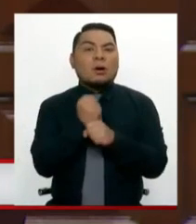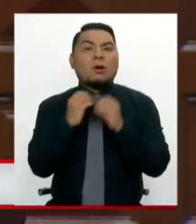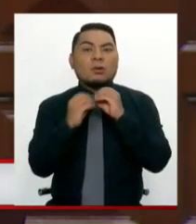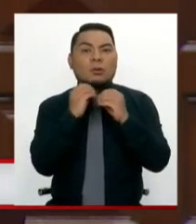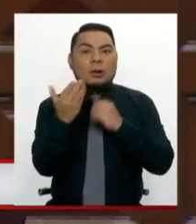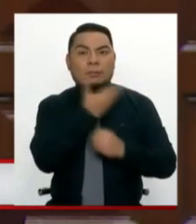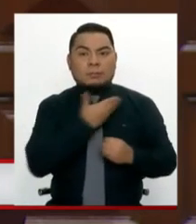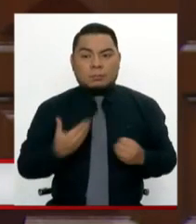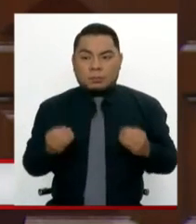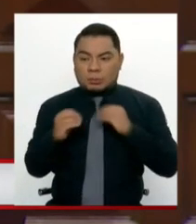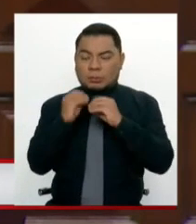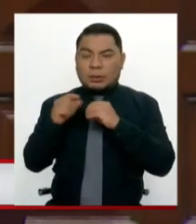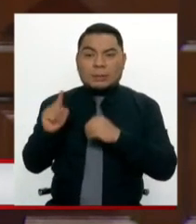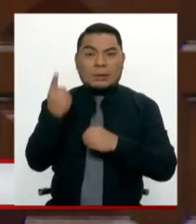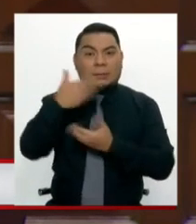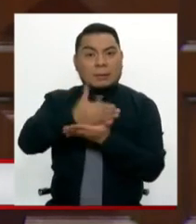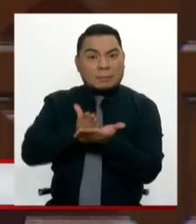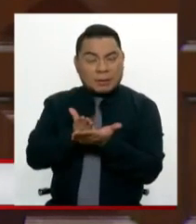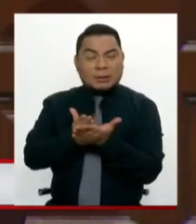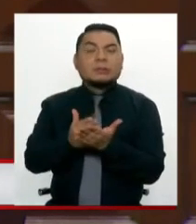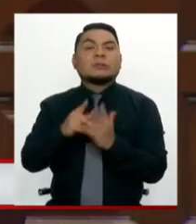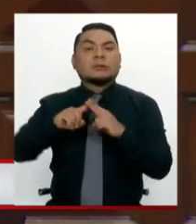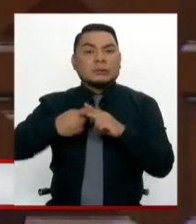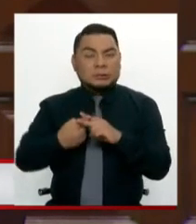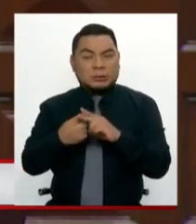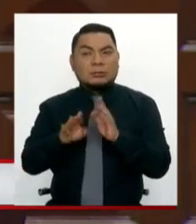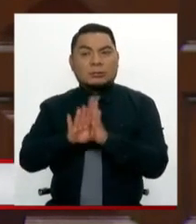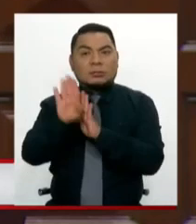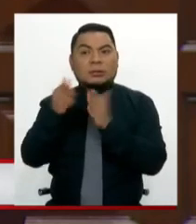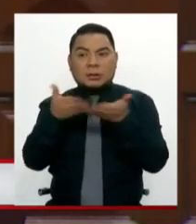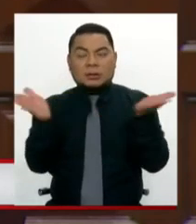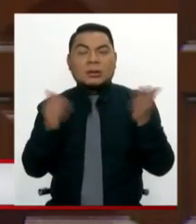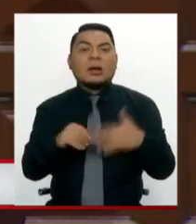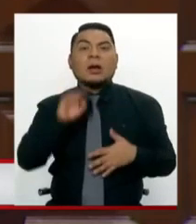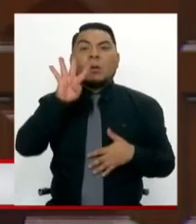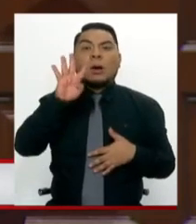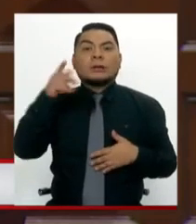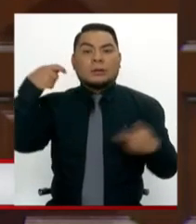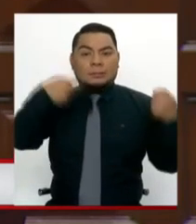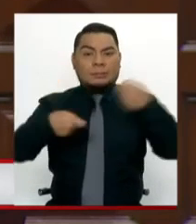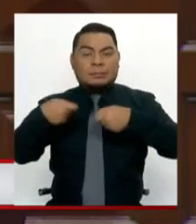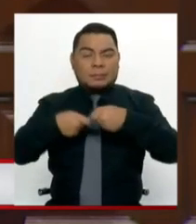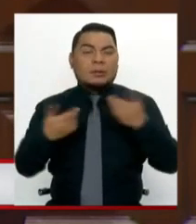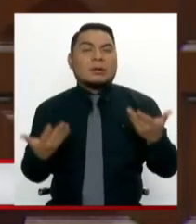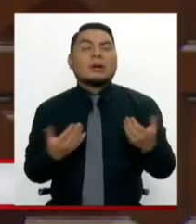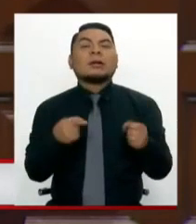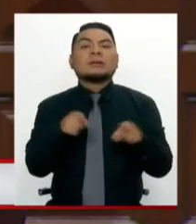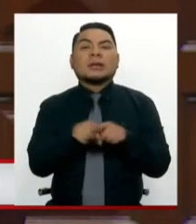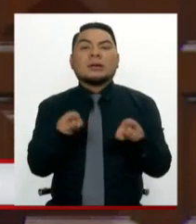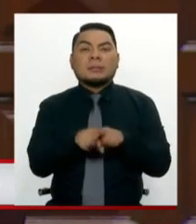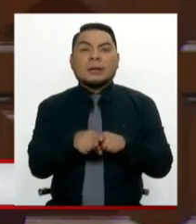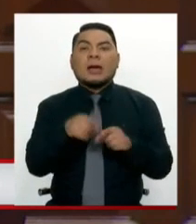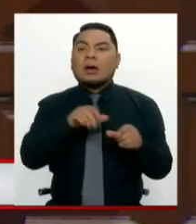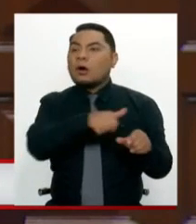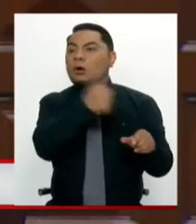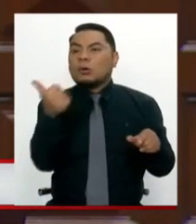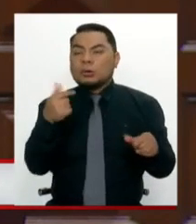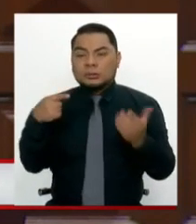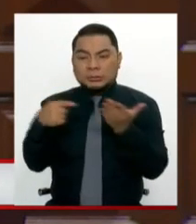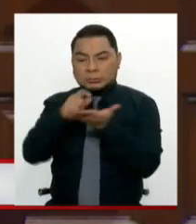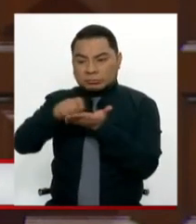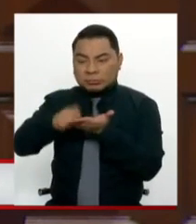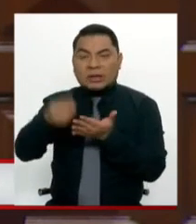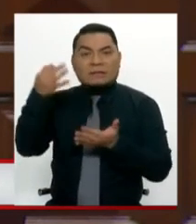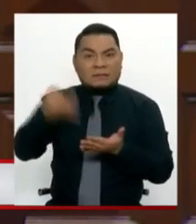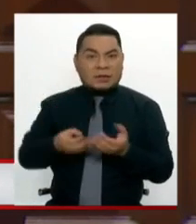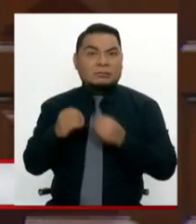pública, siendo una primera etapa su reactivación a través de 4 inversiones menores en tanto se desarrollen los estudios